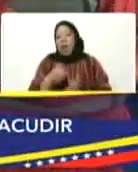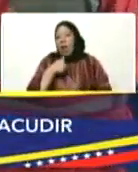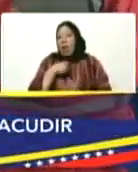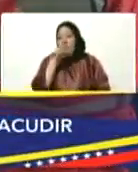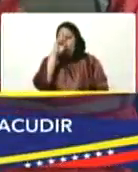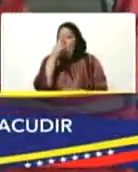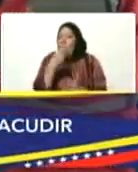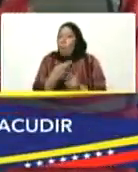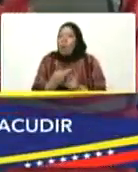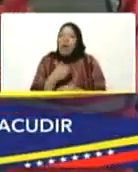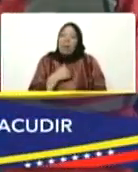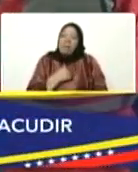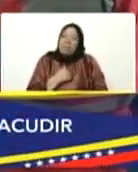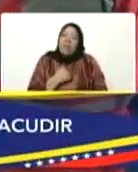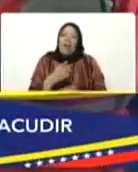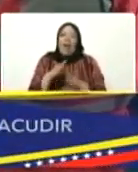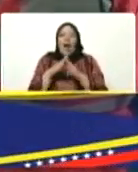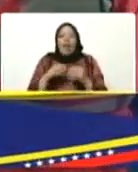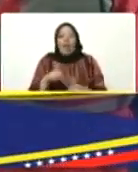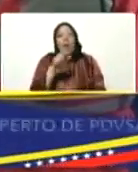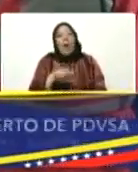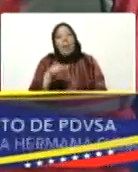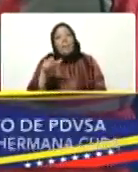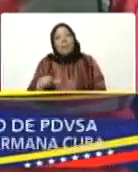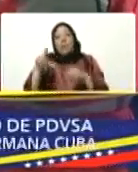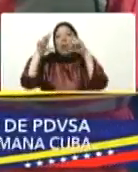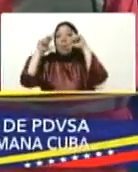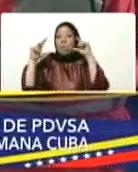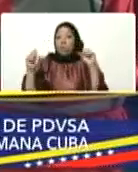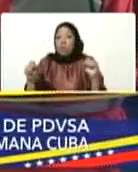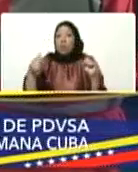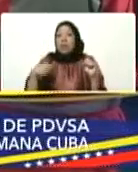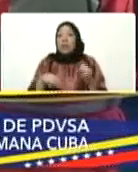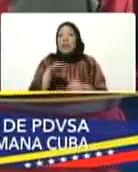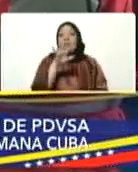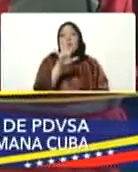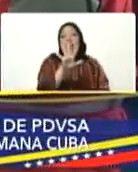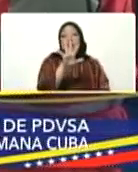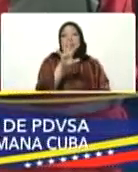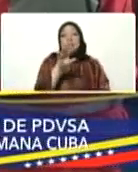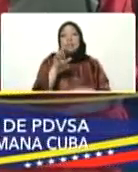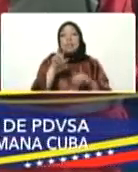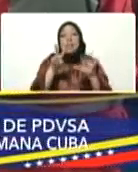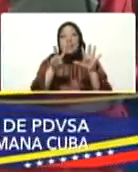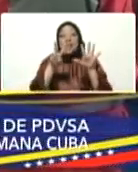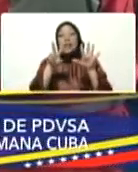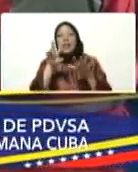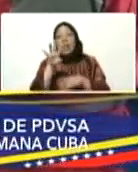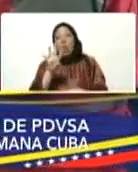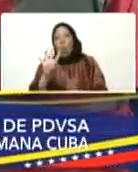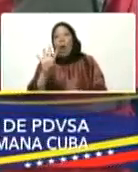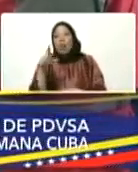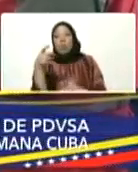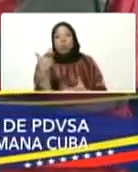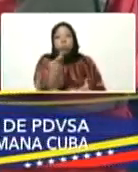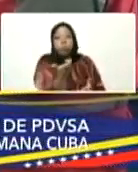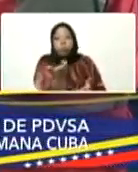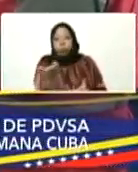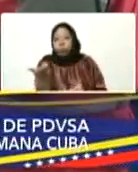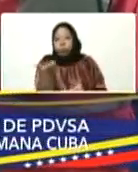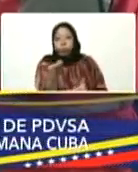Nos honra a todos los que conformamos los 574 bomberos industriales de PDVSA.